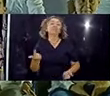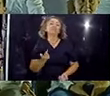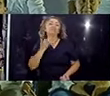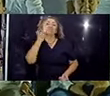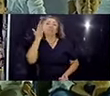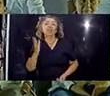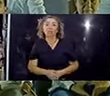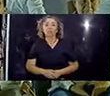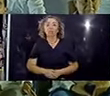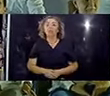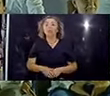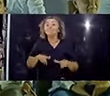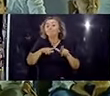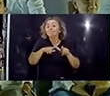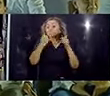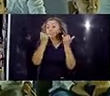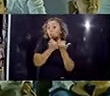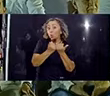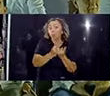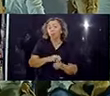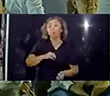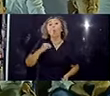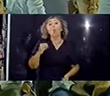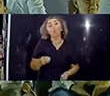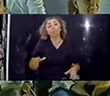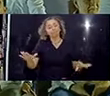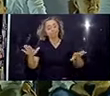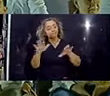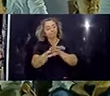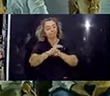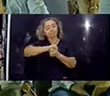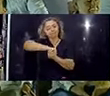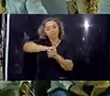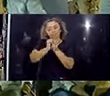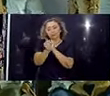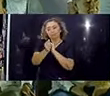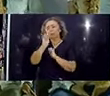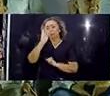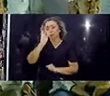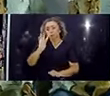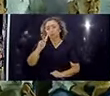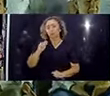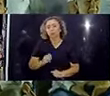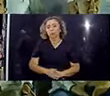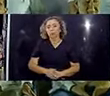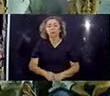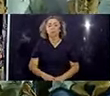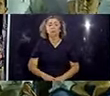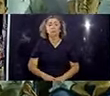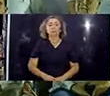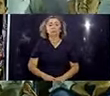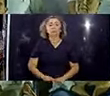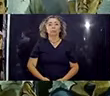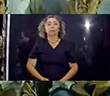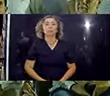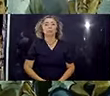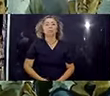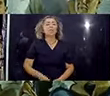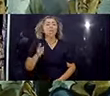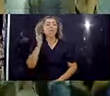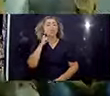entre desigualdad o igualdad entre fraternidad o división ya escucharon a los